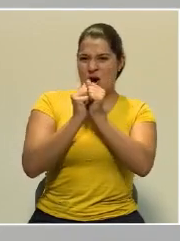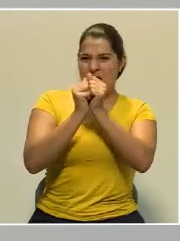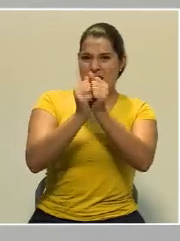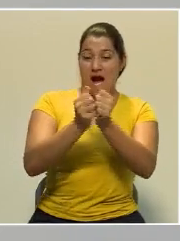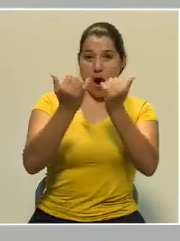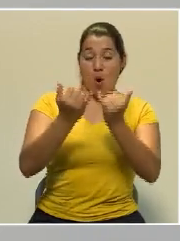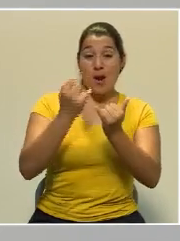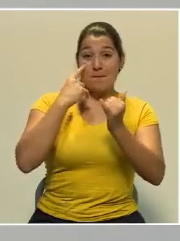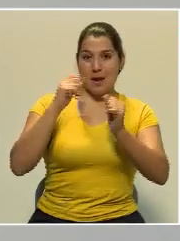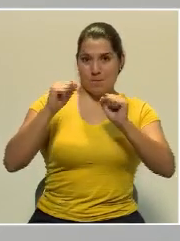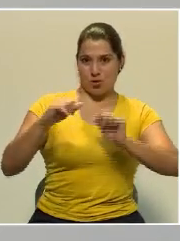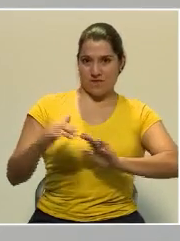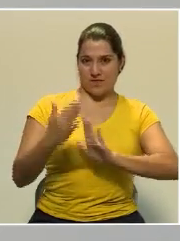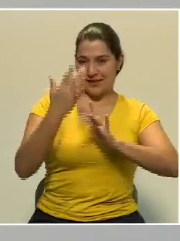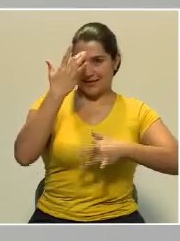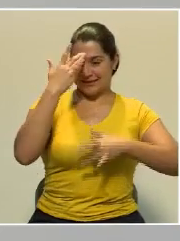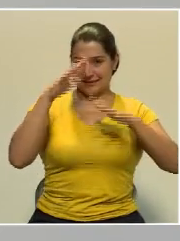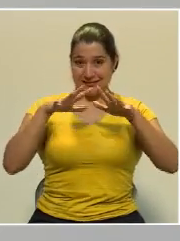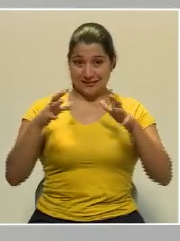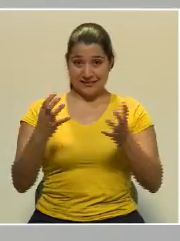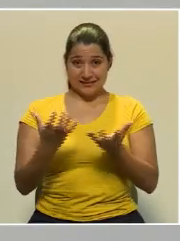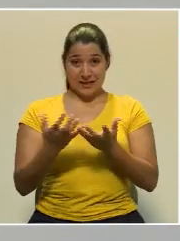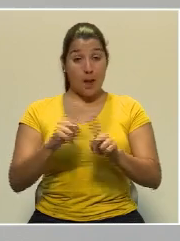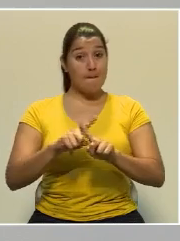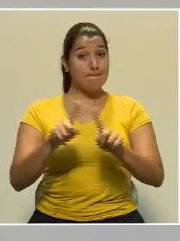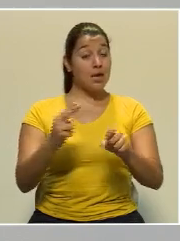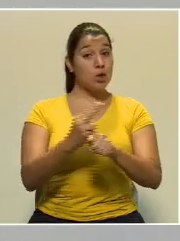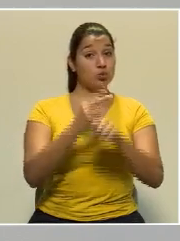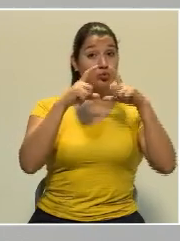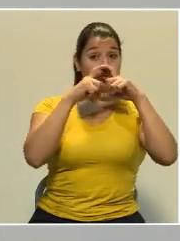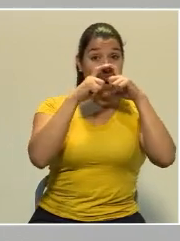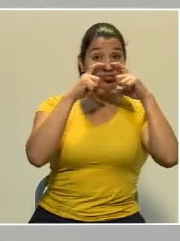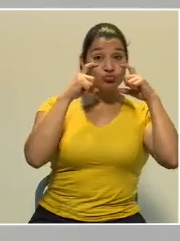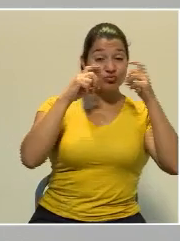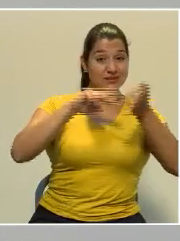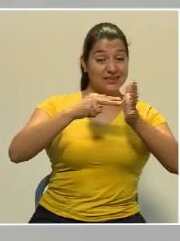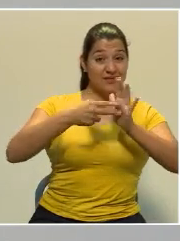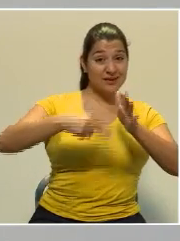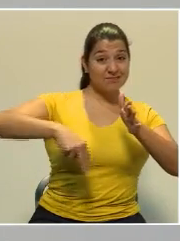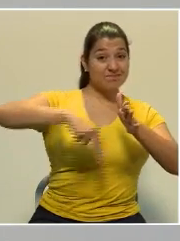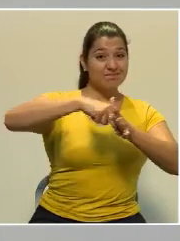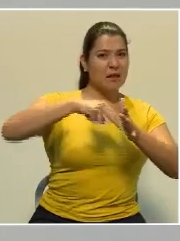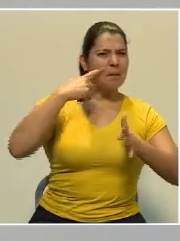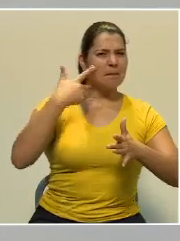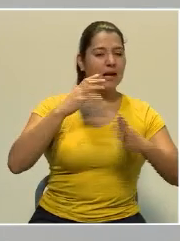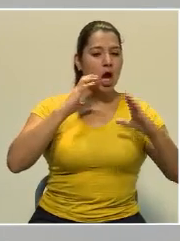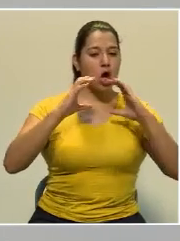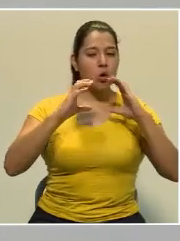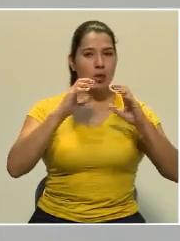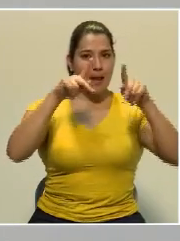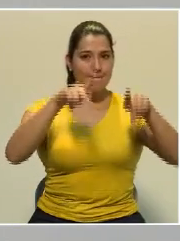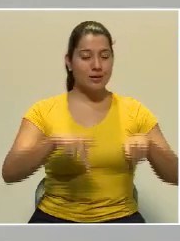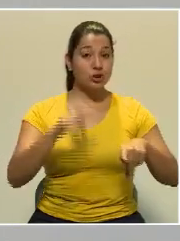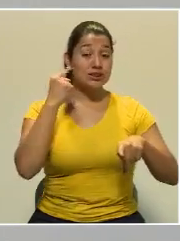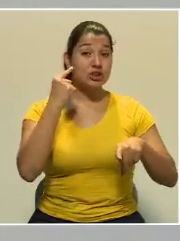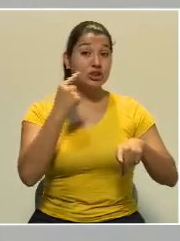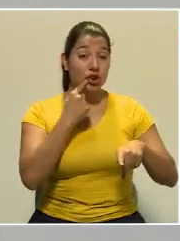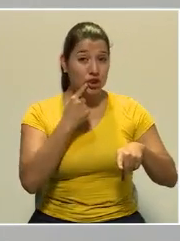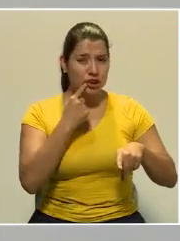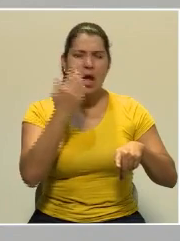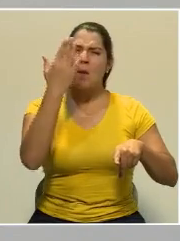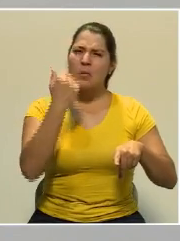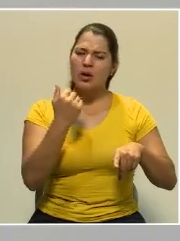pandemia. Sin embargo, su uso también representa un obstáculo para la comunicación de las personas sordas,